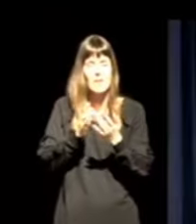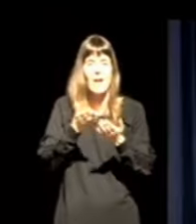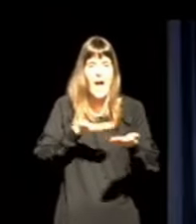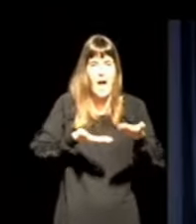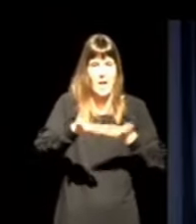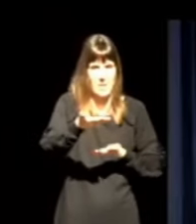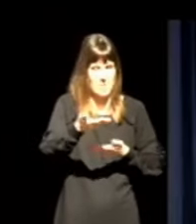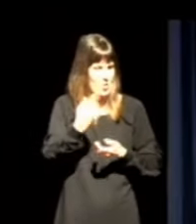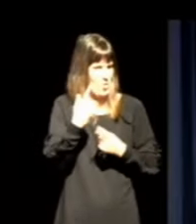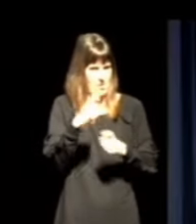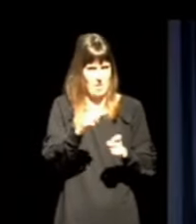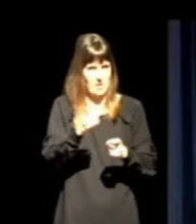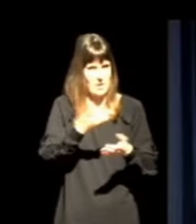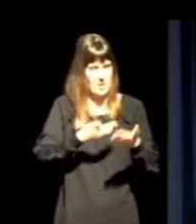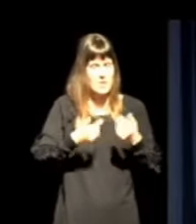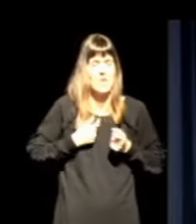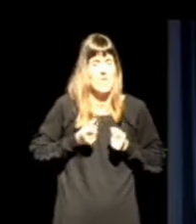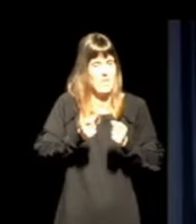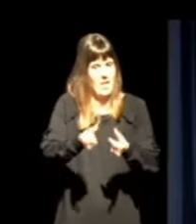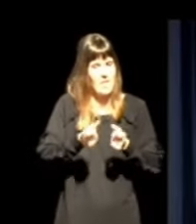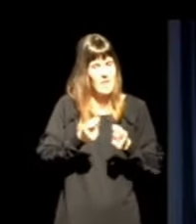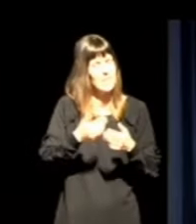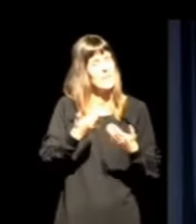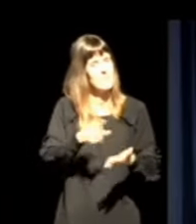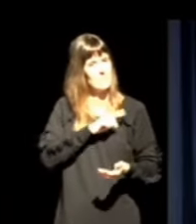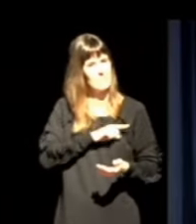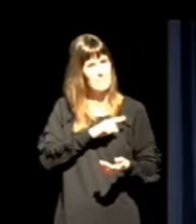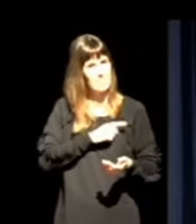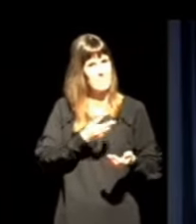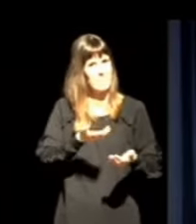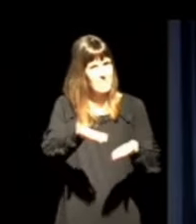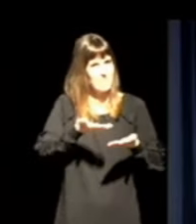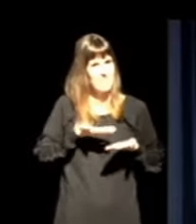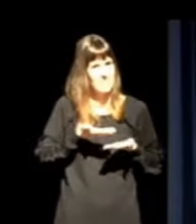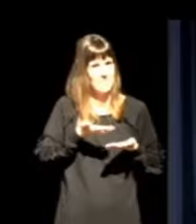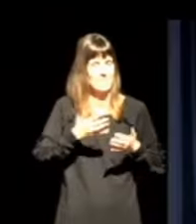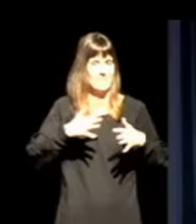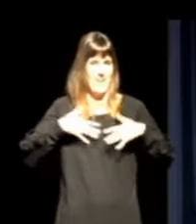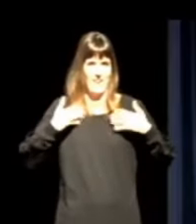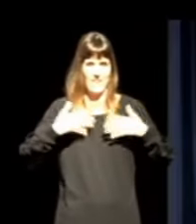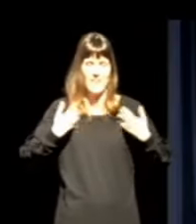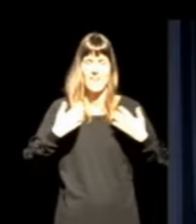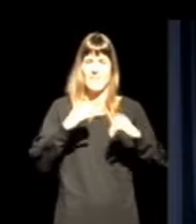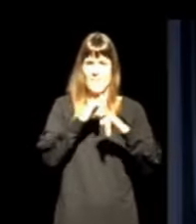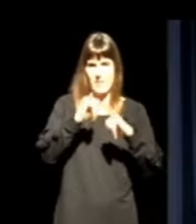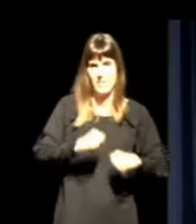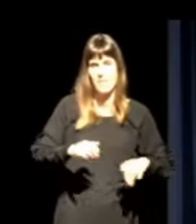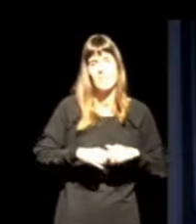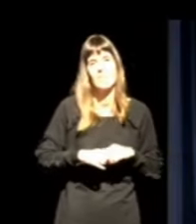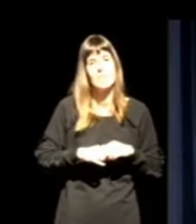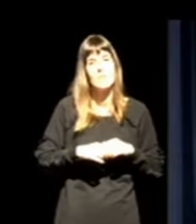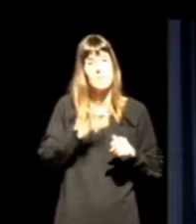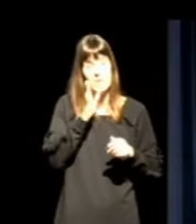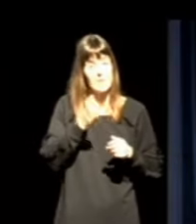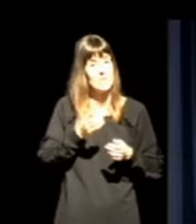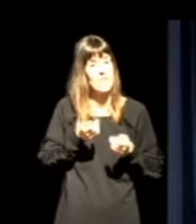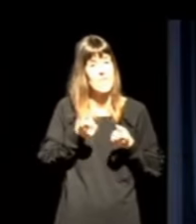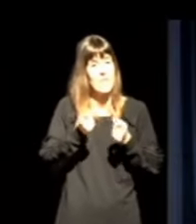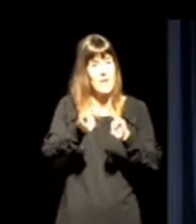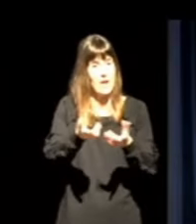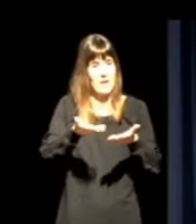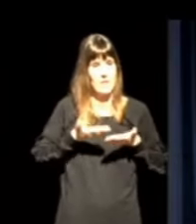damos, también sentimos que nos da alegría y felicidad. Así que se da y se recibe.